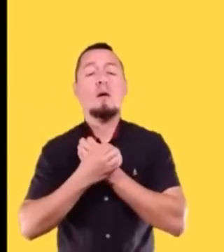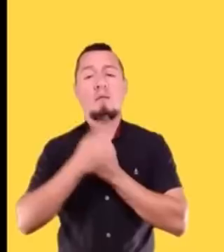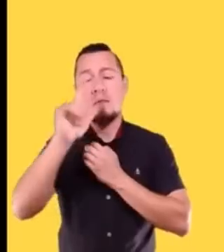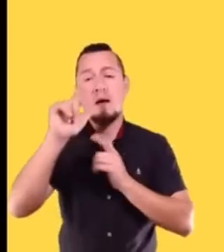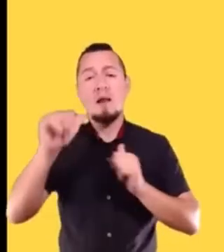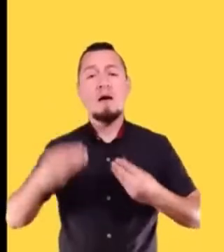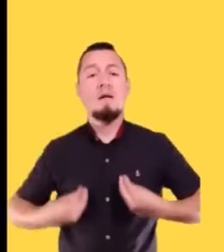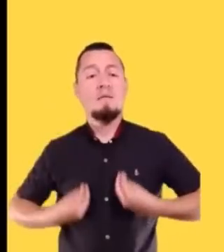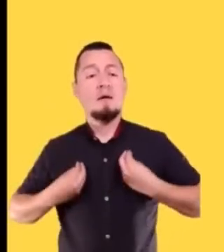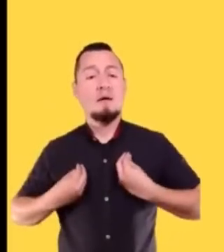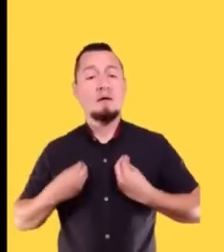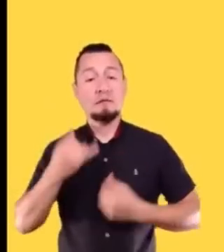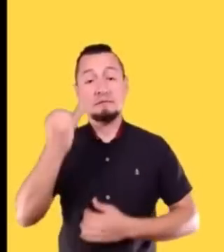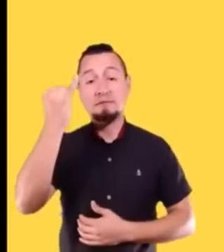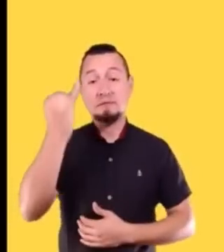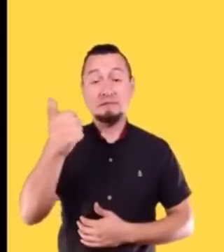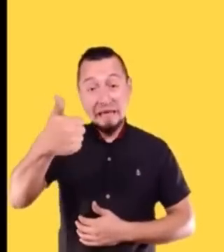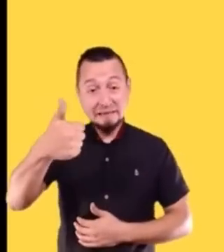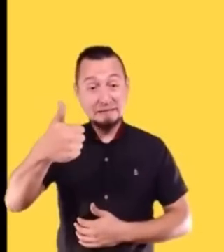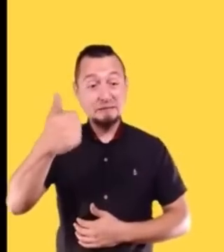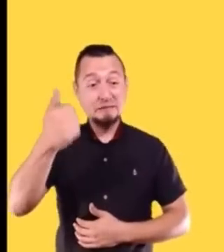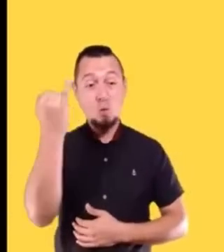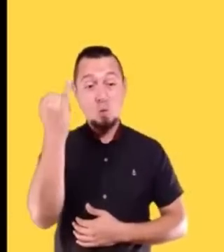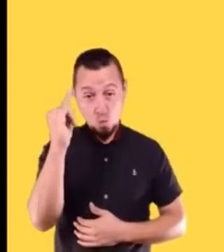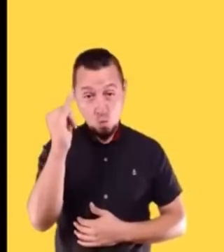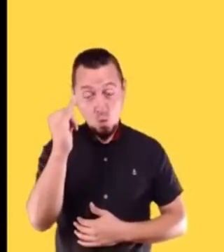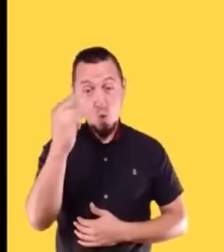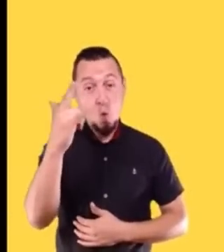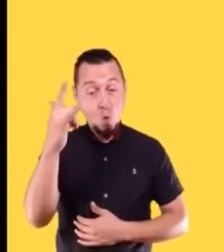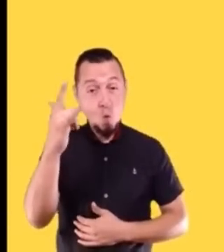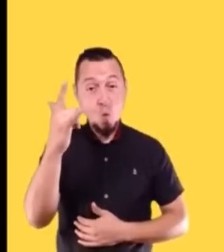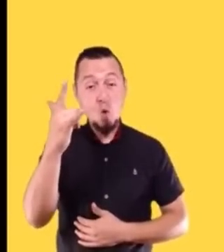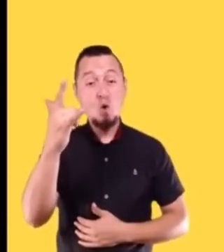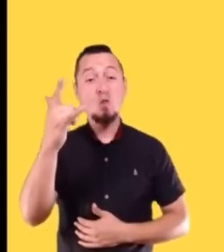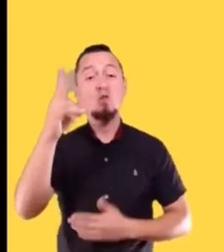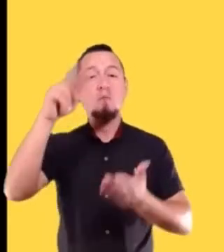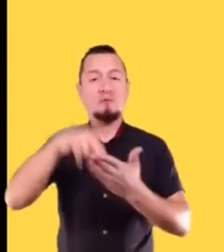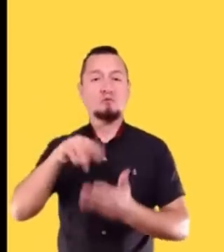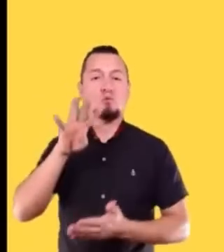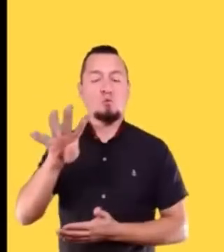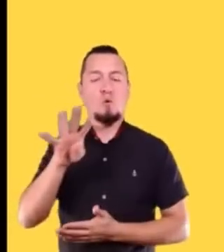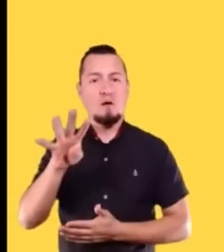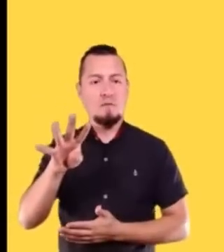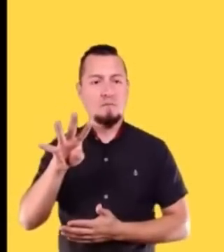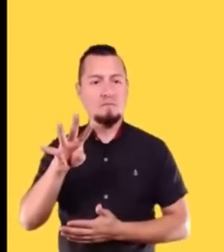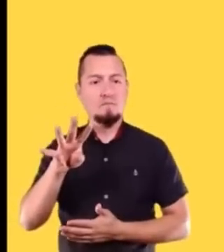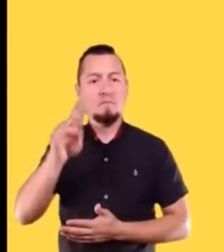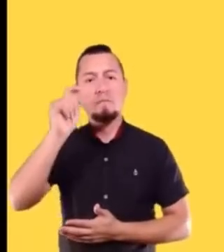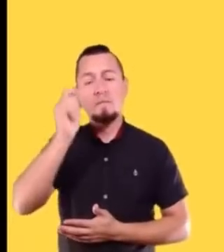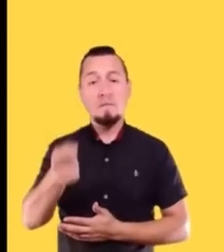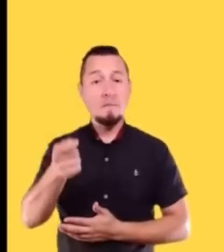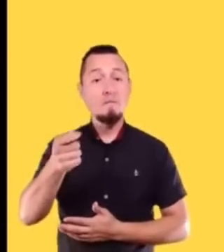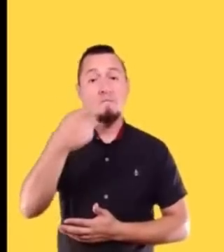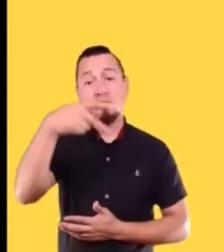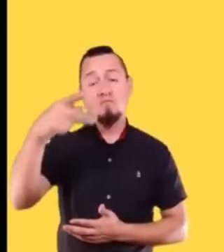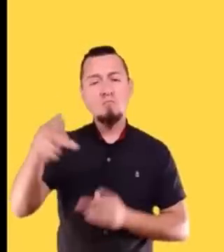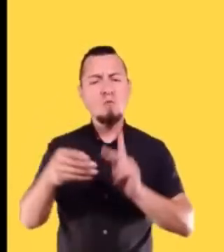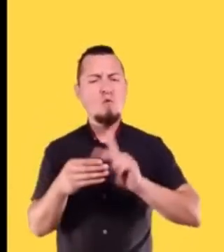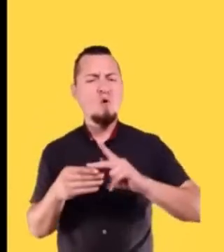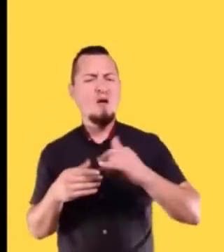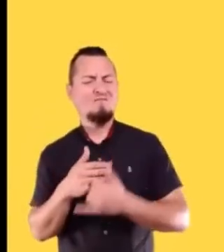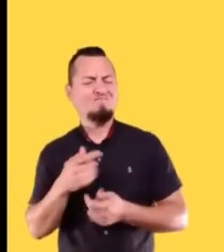de julio del 2019. Desde entonces, Jalisco tiene un proyecto